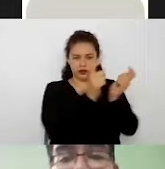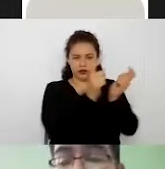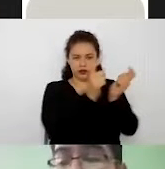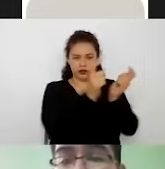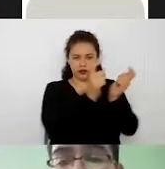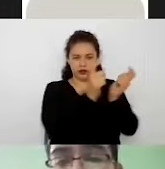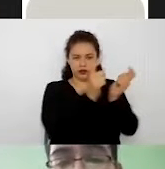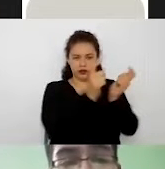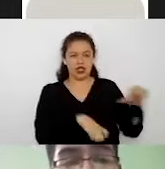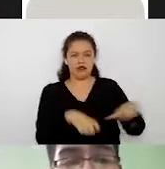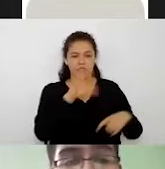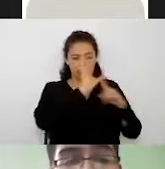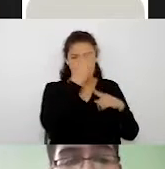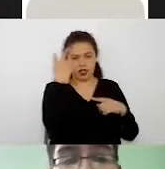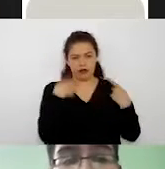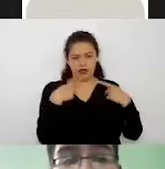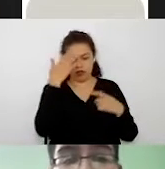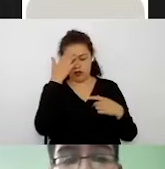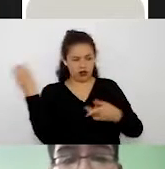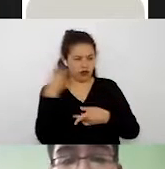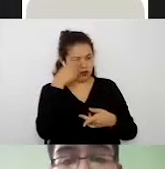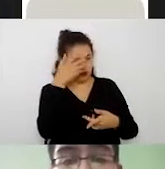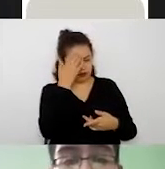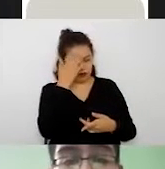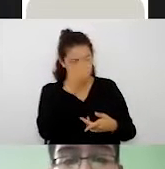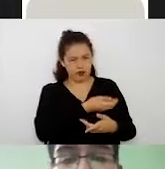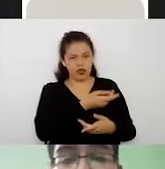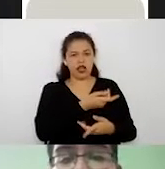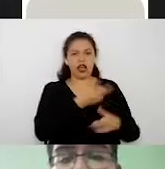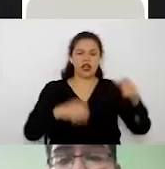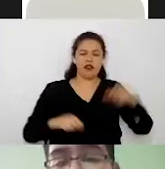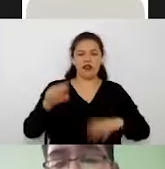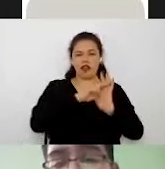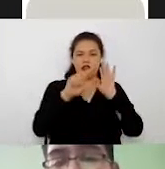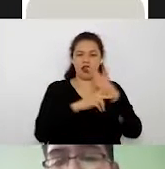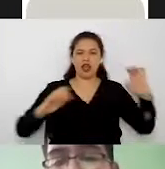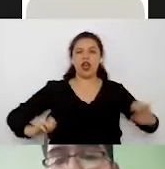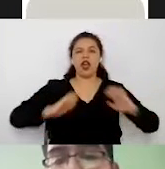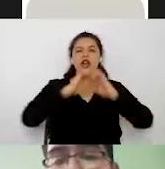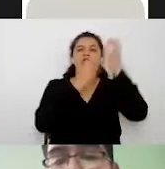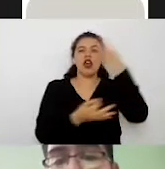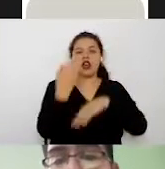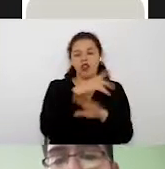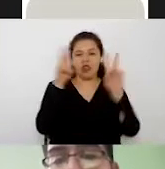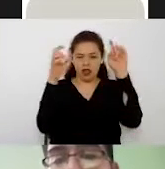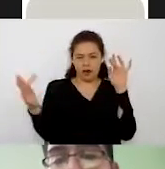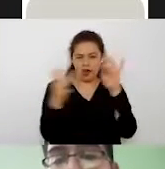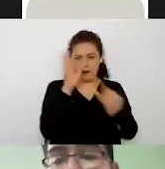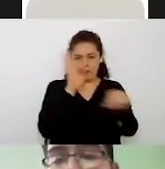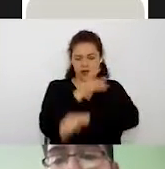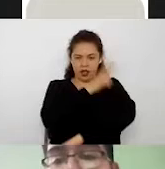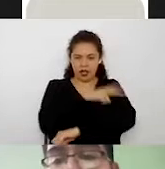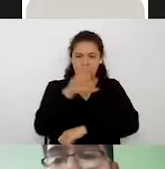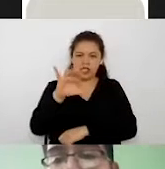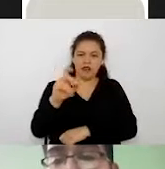del comité, actividades y normas y conductas de emergencia y todo lo relacionado con la protección civil para crear